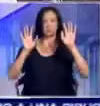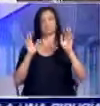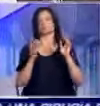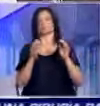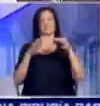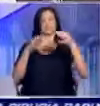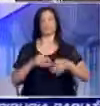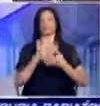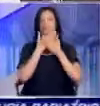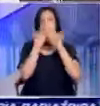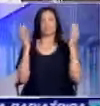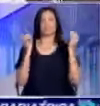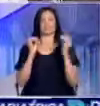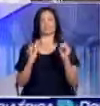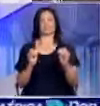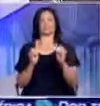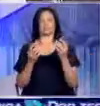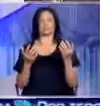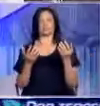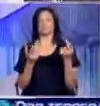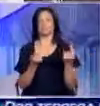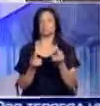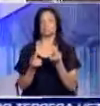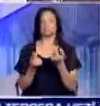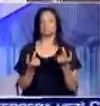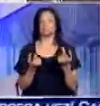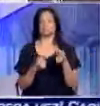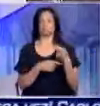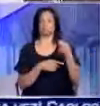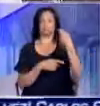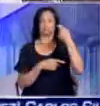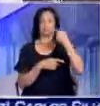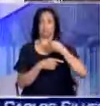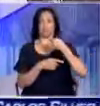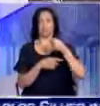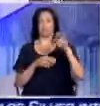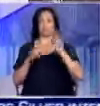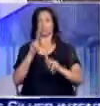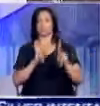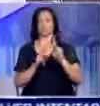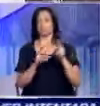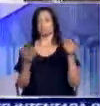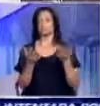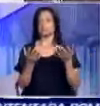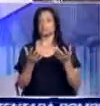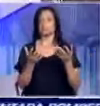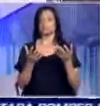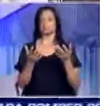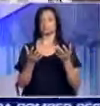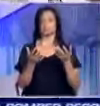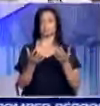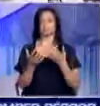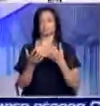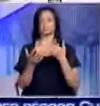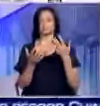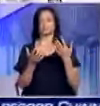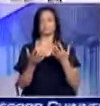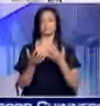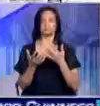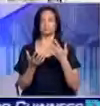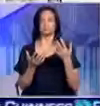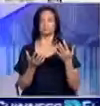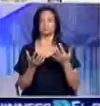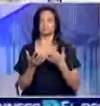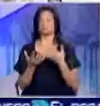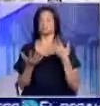medidas y lo que están es obligando a las personas a que al